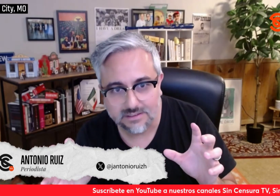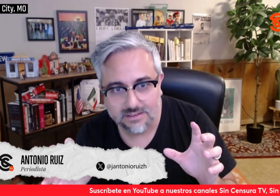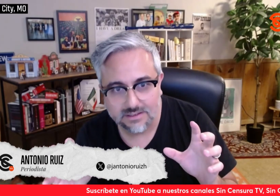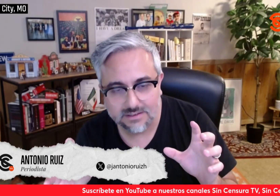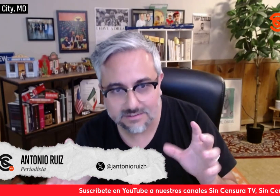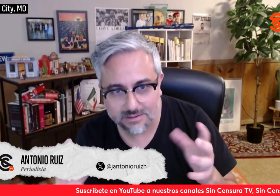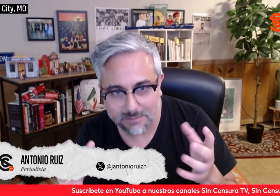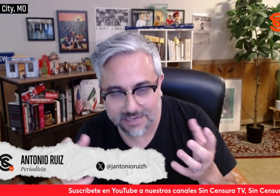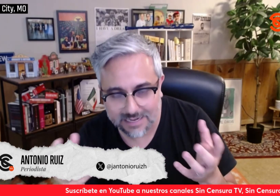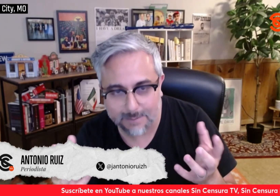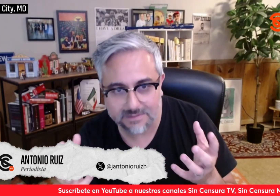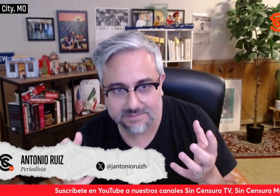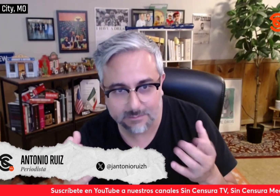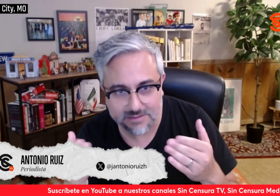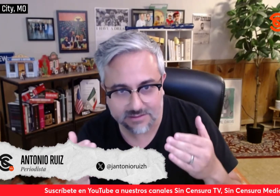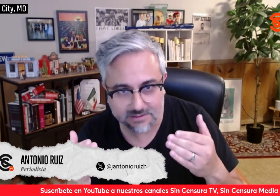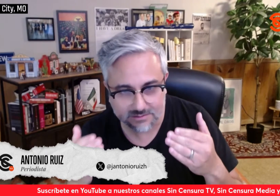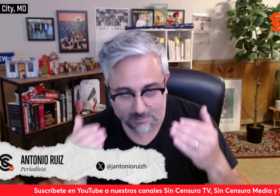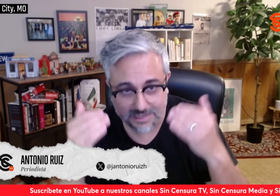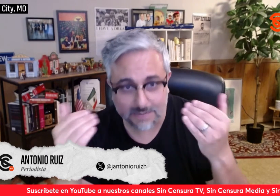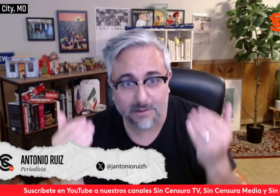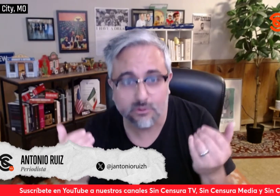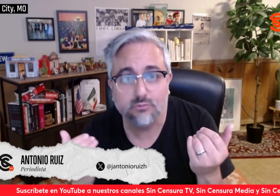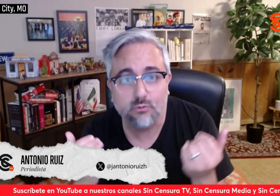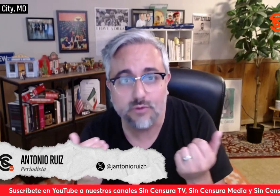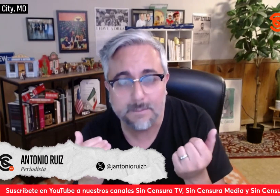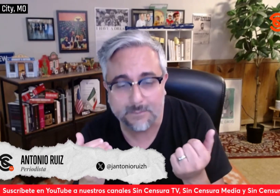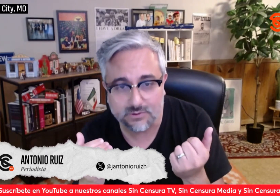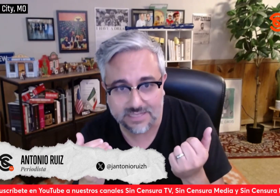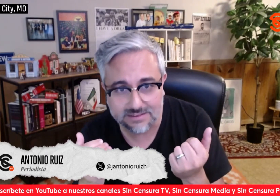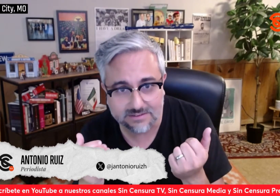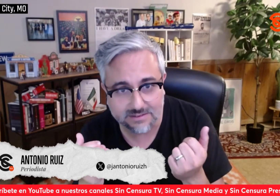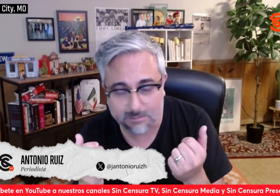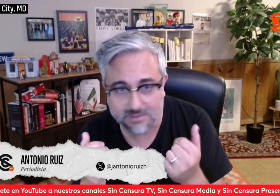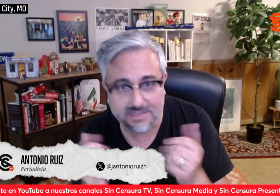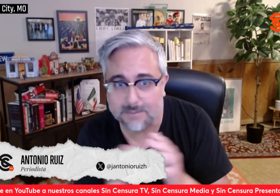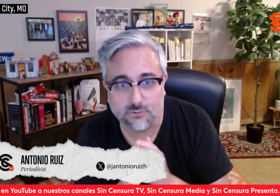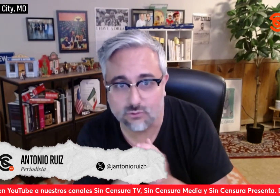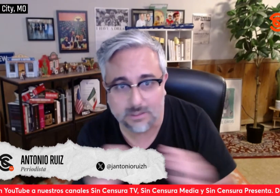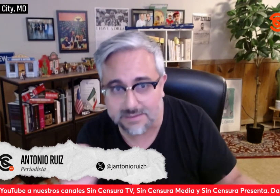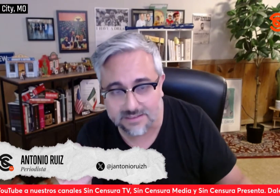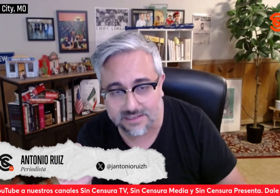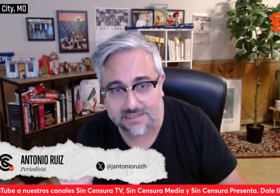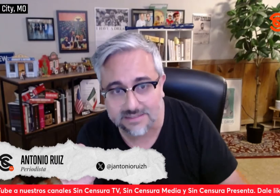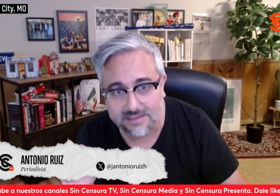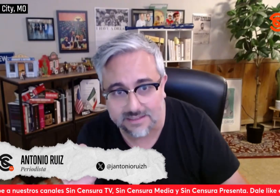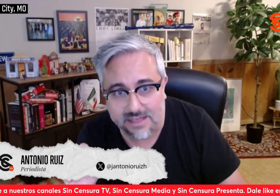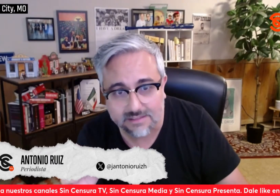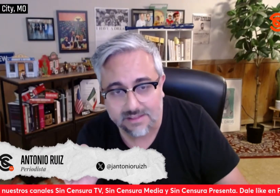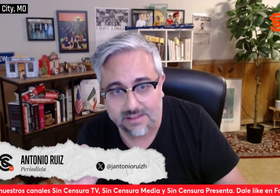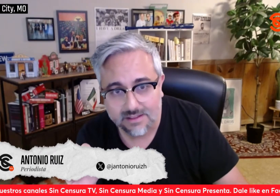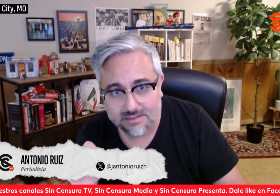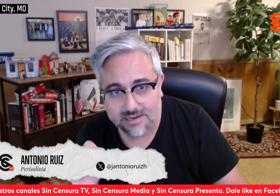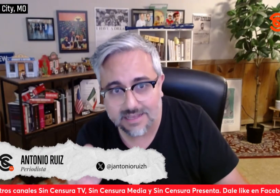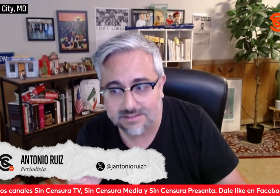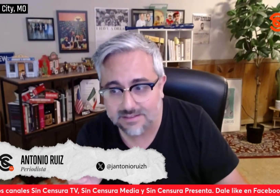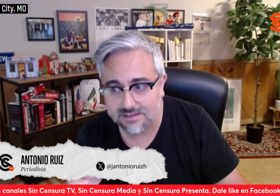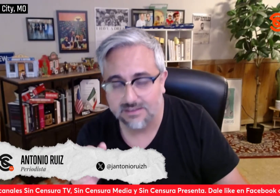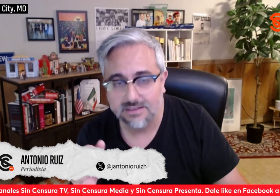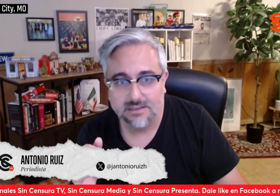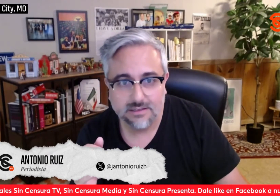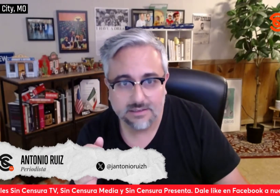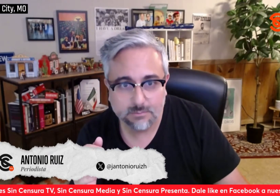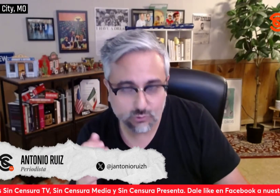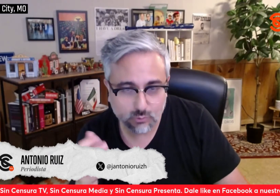profesiones se manejan valores muy, muy importantes que dependen absolutamente de la integridad, de la